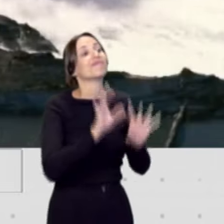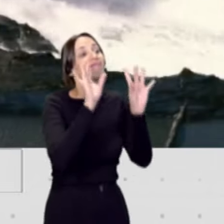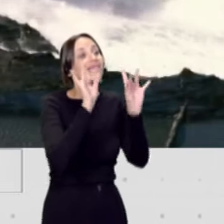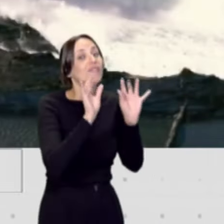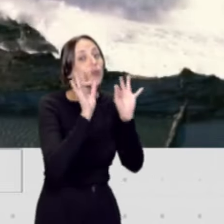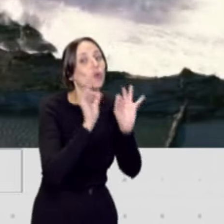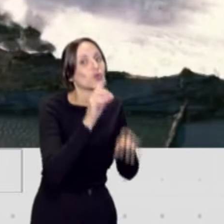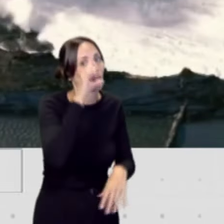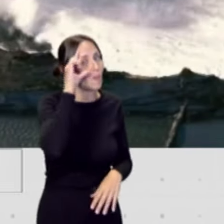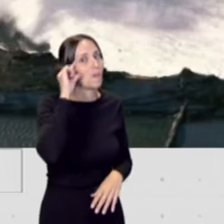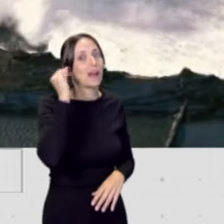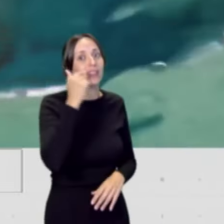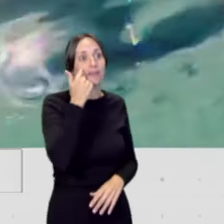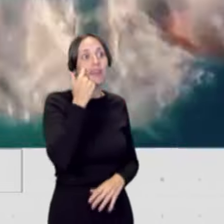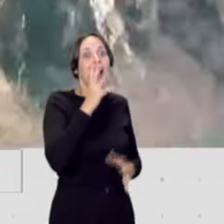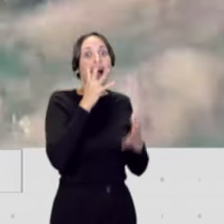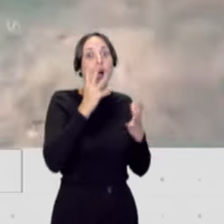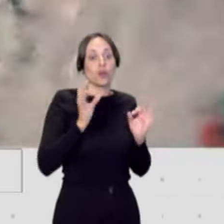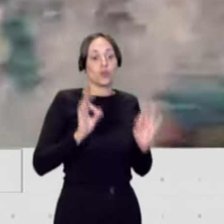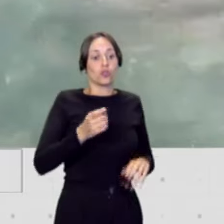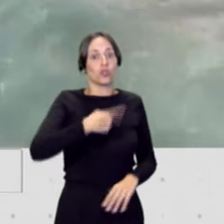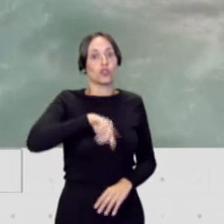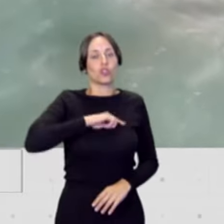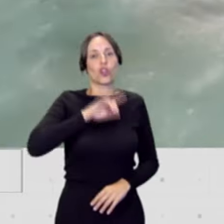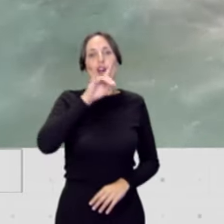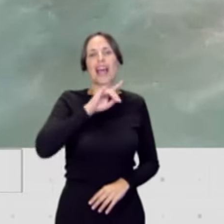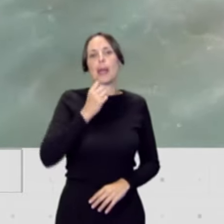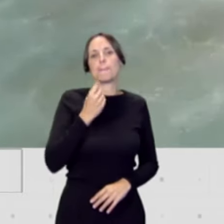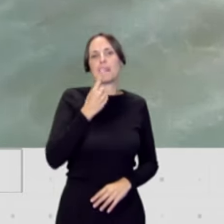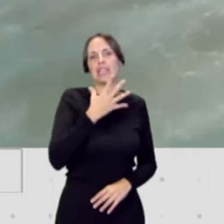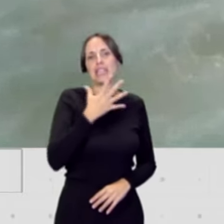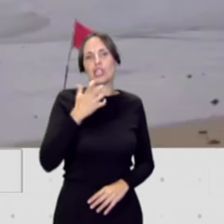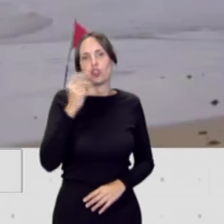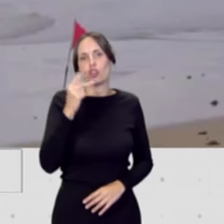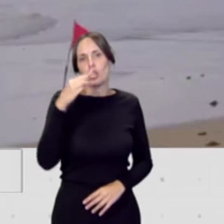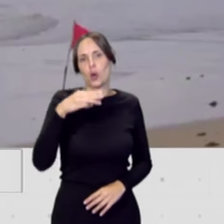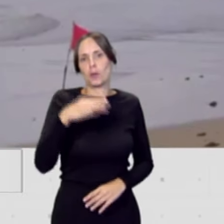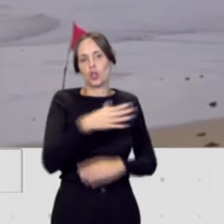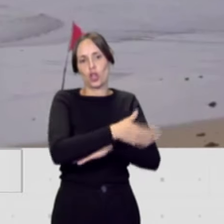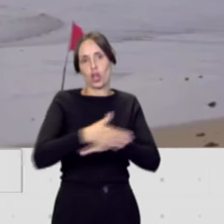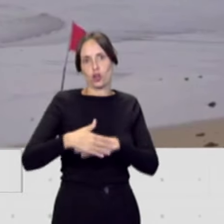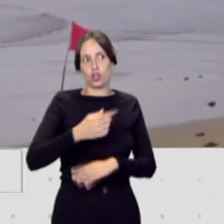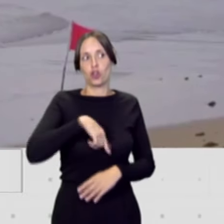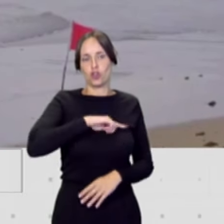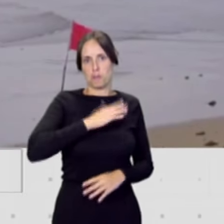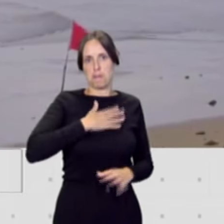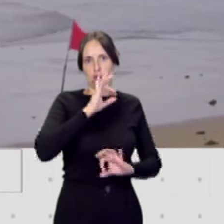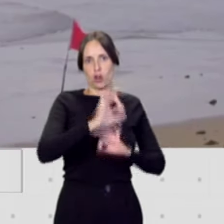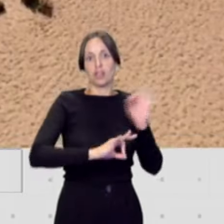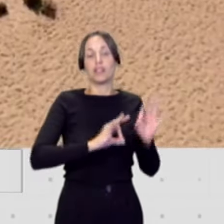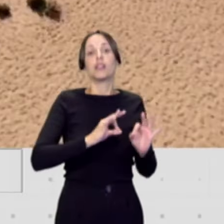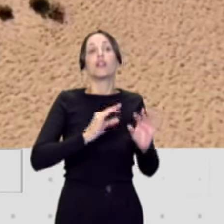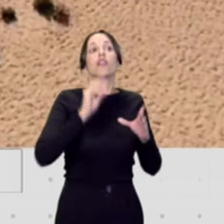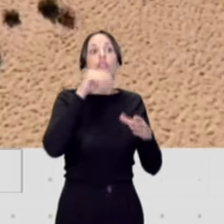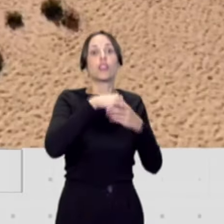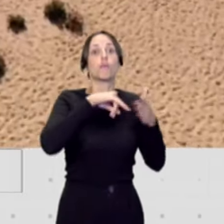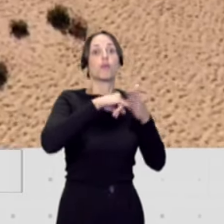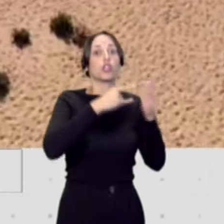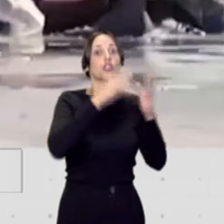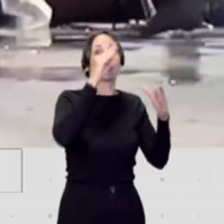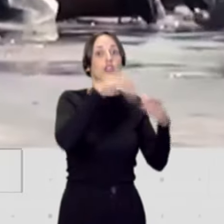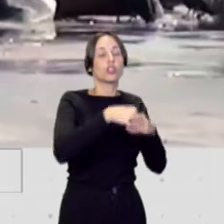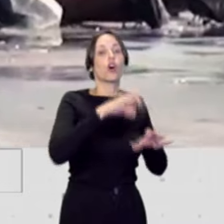ahora estamos justamente nosotros, Canarias 1.500 kilómetros de costa, estamos trabajando con dos proyectos con la Organización Mundial de la Salud, ahora justo estoy